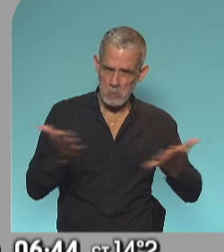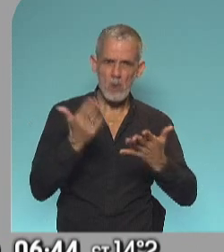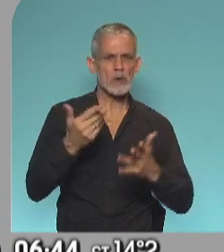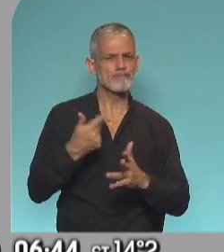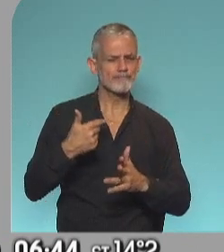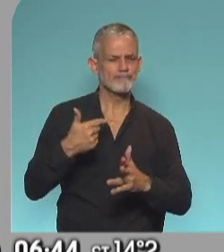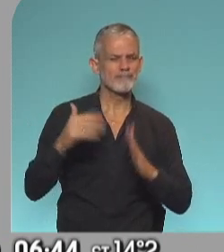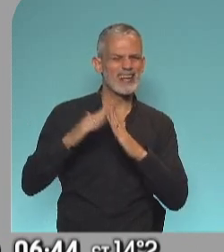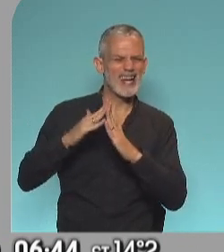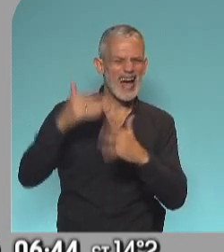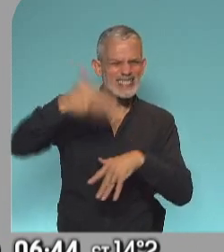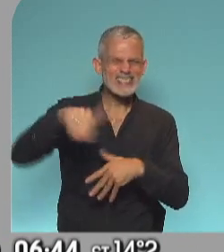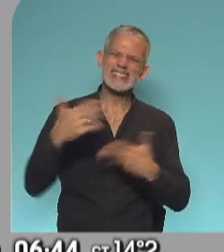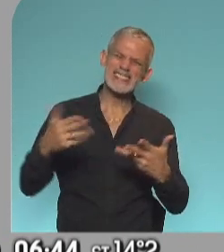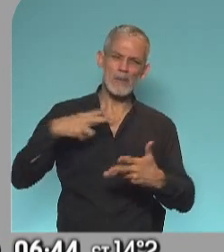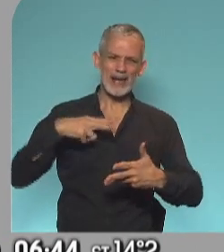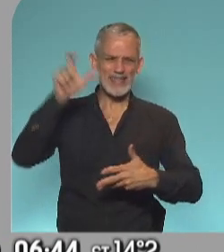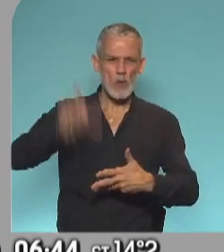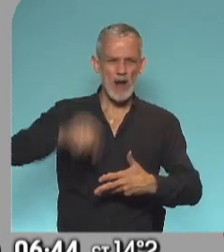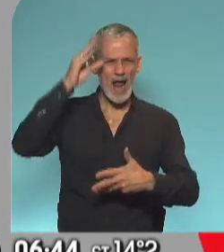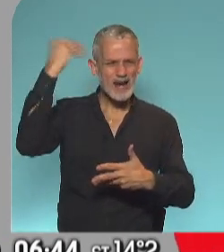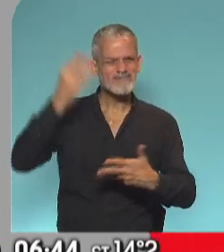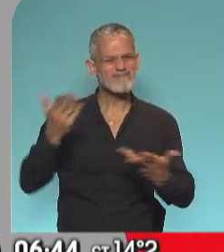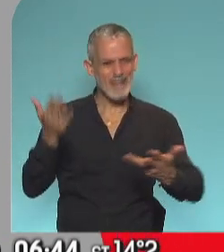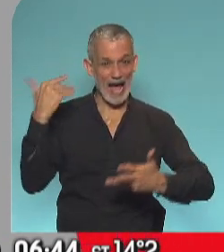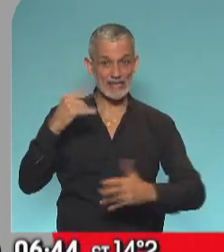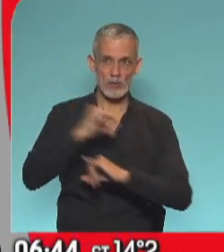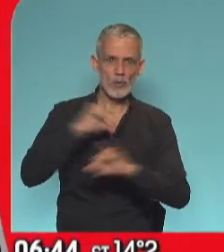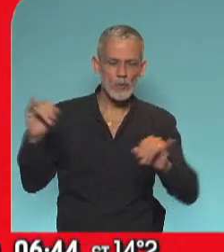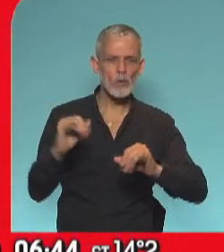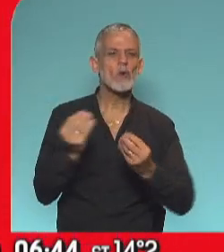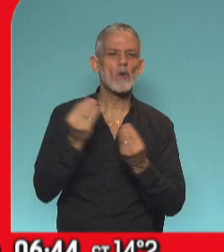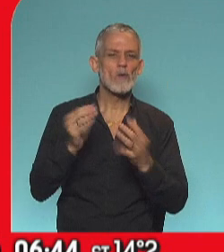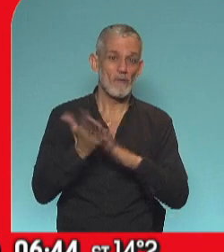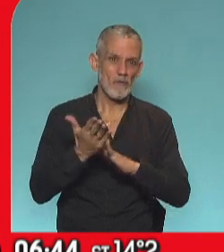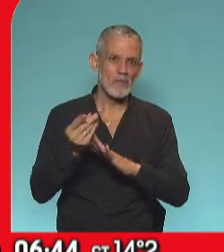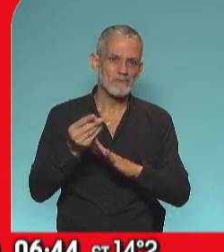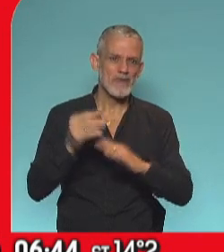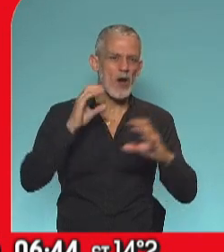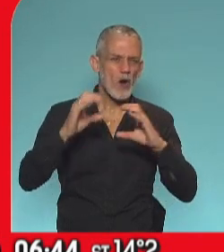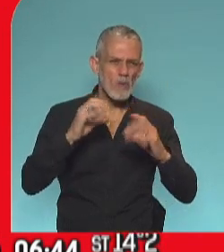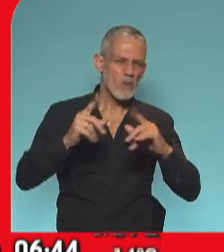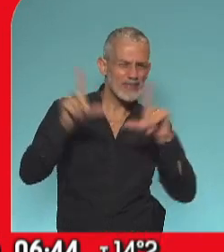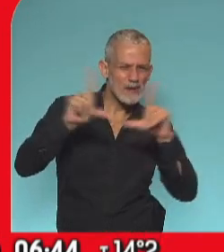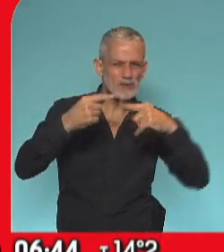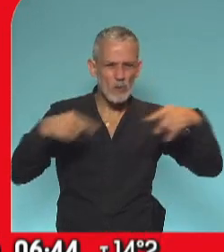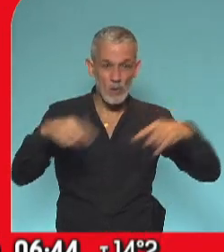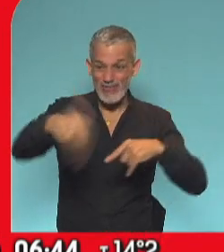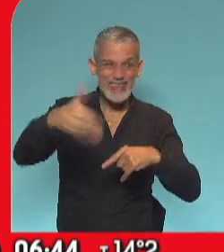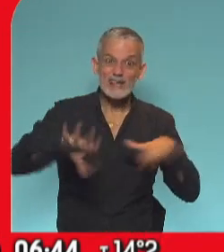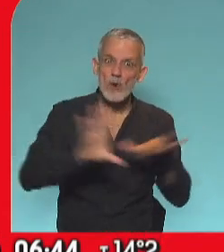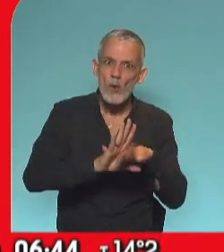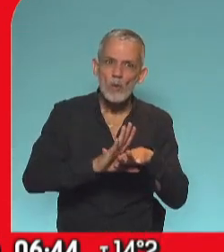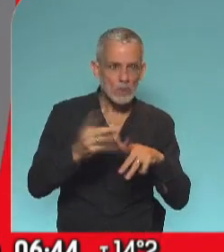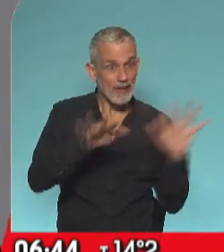al escrache puntual en un domicilio particular que había sido señalado previamente a través justamente de distintos medios de comunicación con dirección exacta, Sí, ¿no?